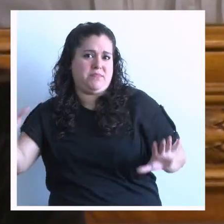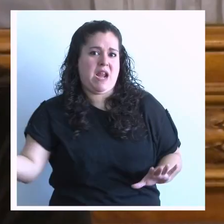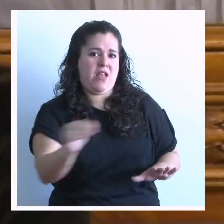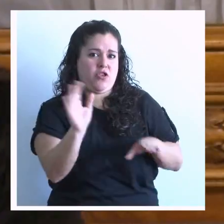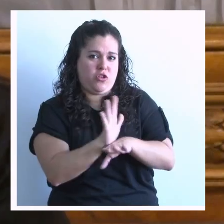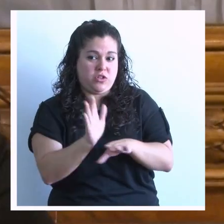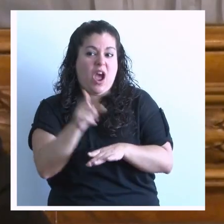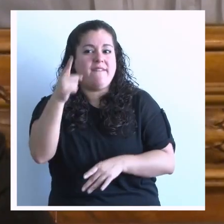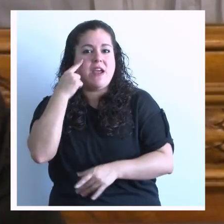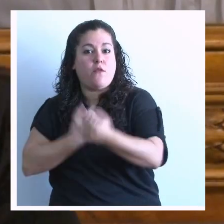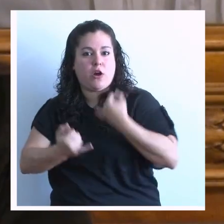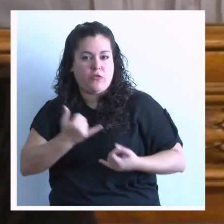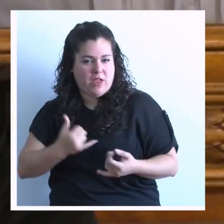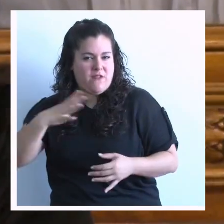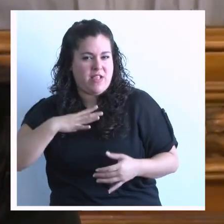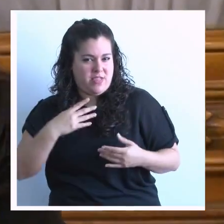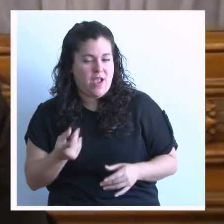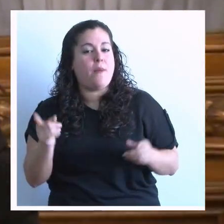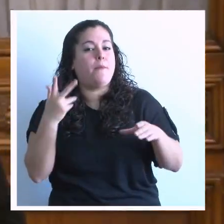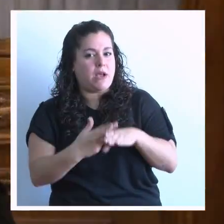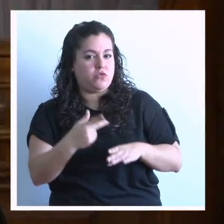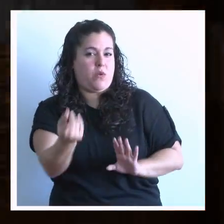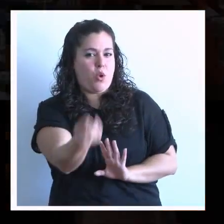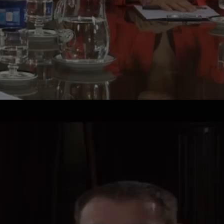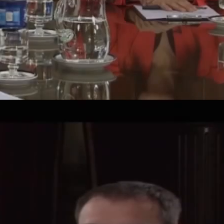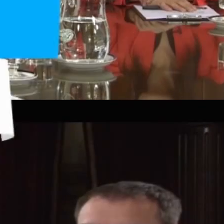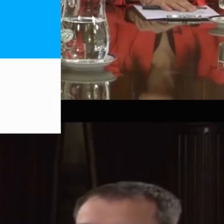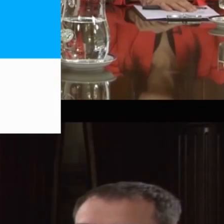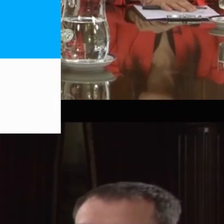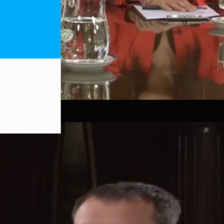y enseguida le vamos a contar por qué no sucede todavía. Pausa y volvemos.